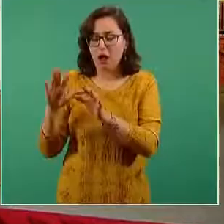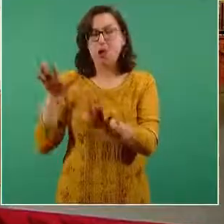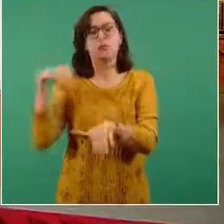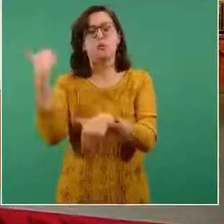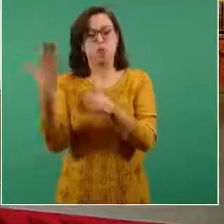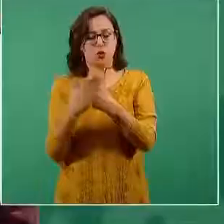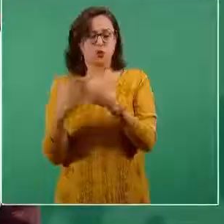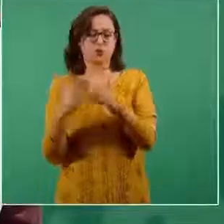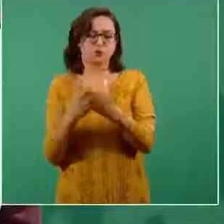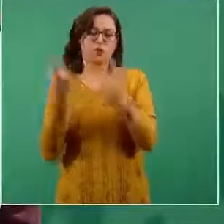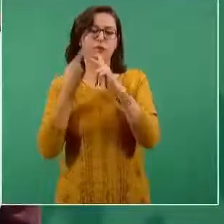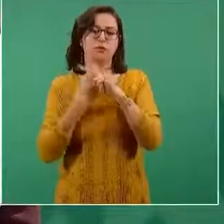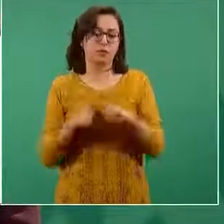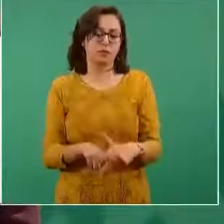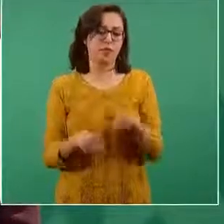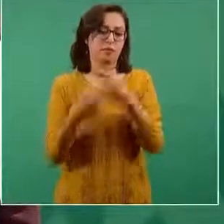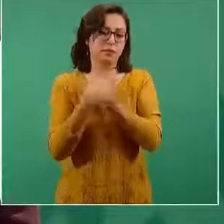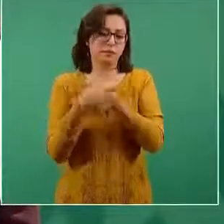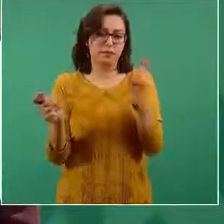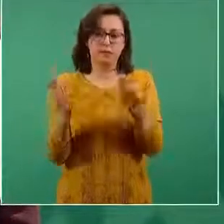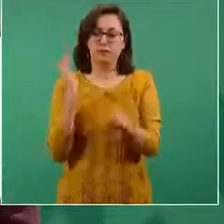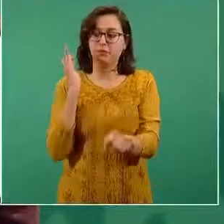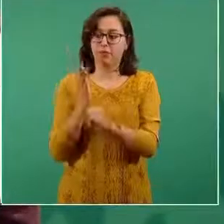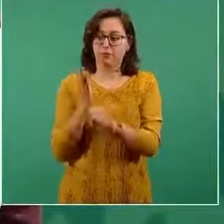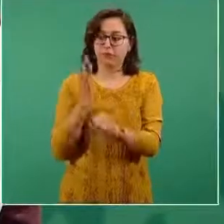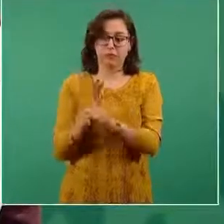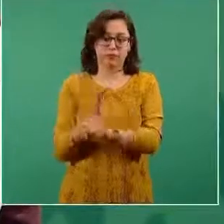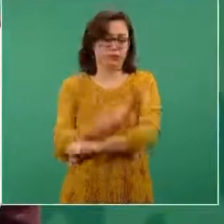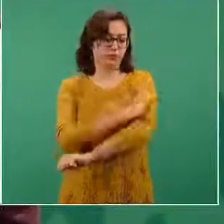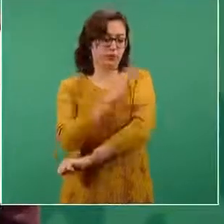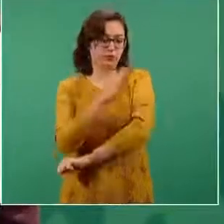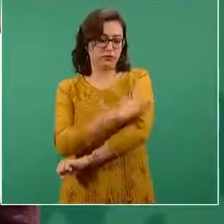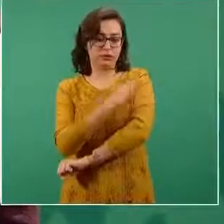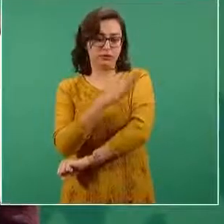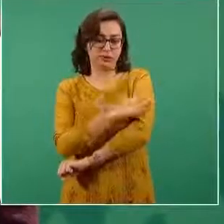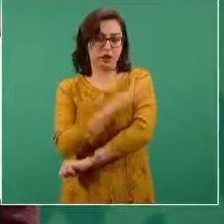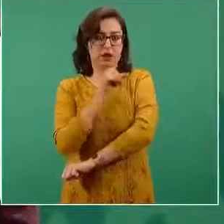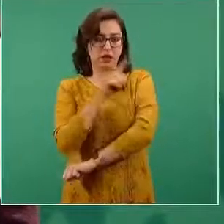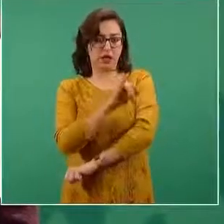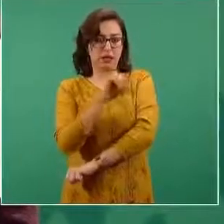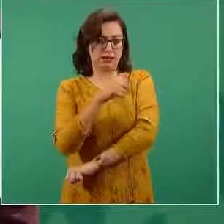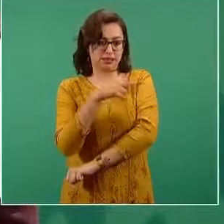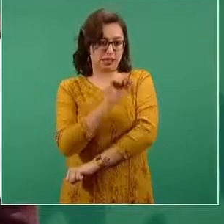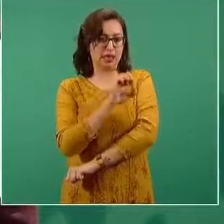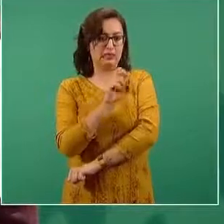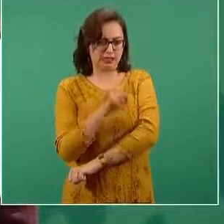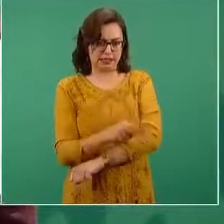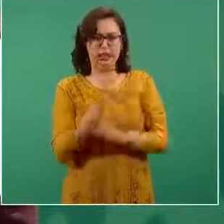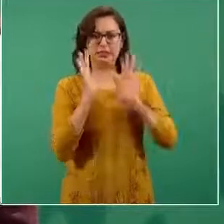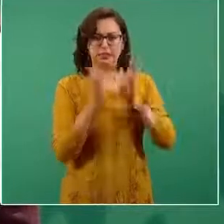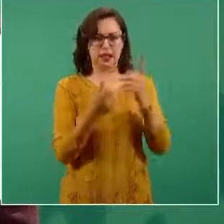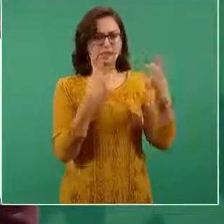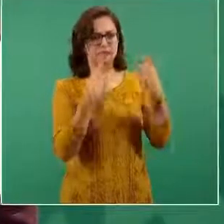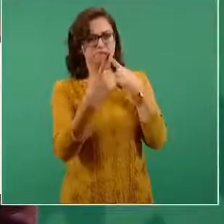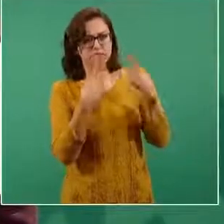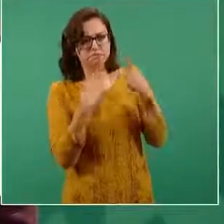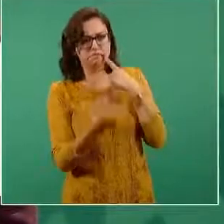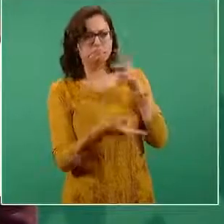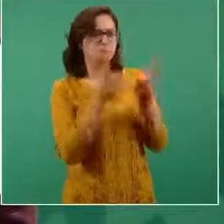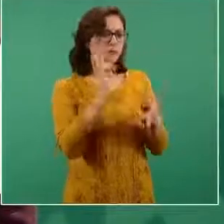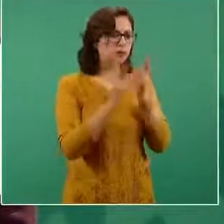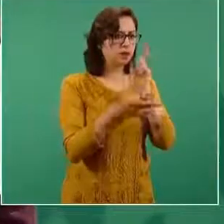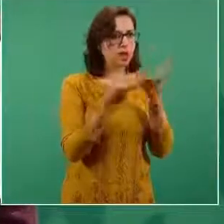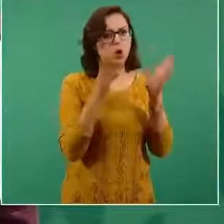internacional. Obviamente esta es una vacuna de ellas, se ha tenido ya conversaciones con la casa